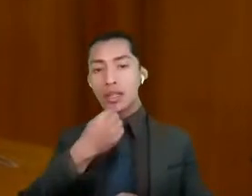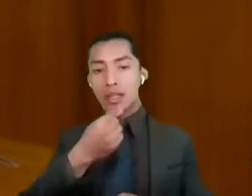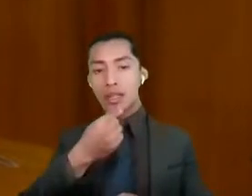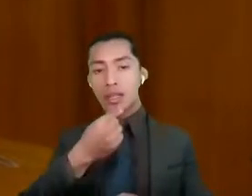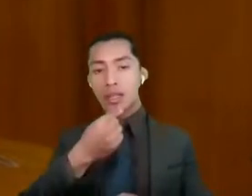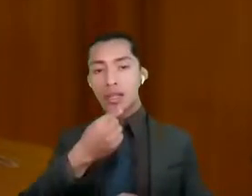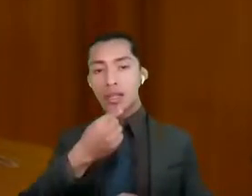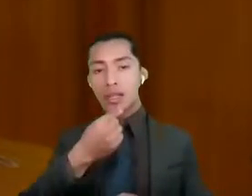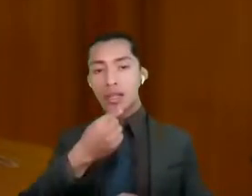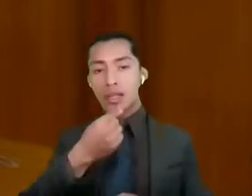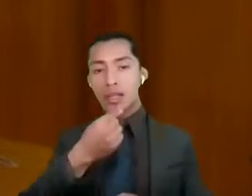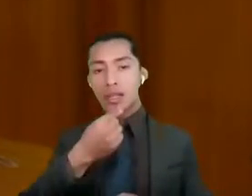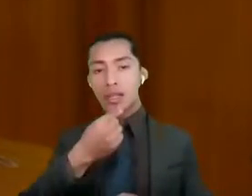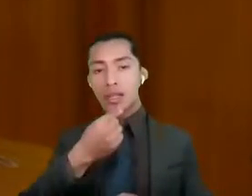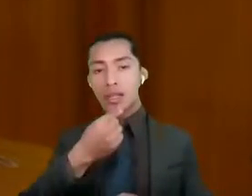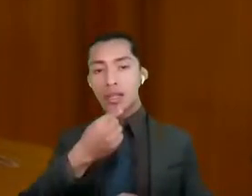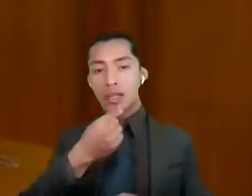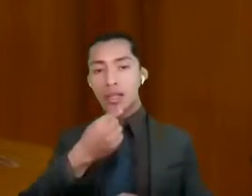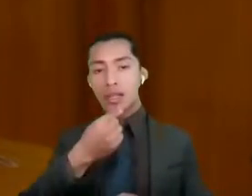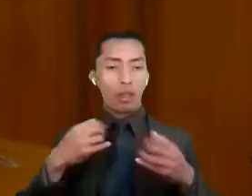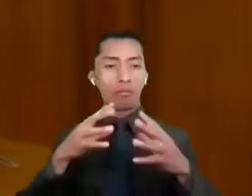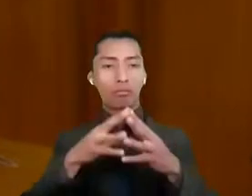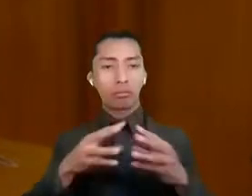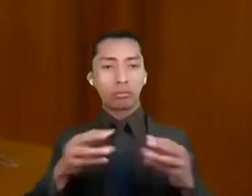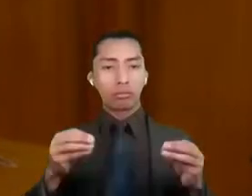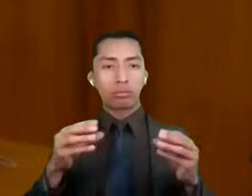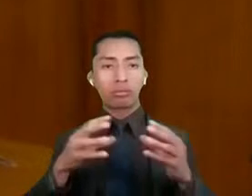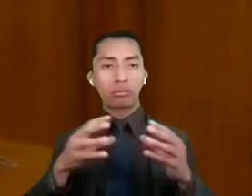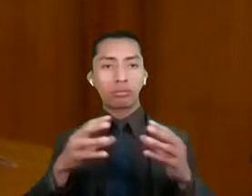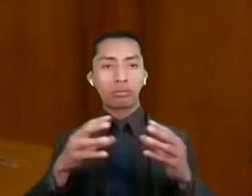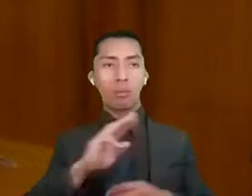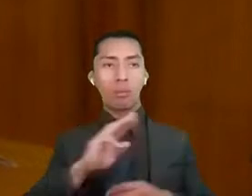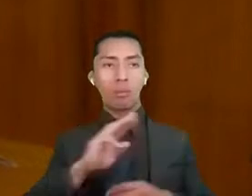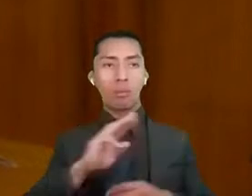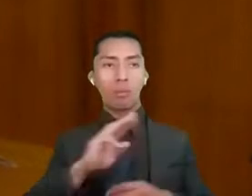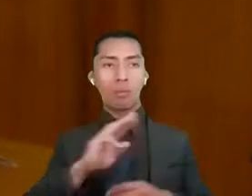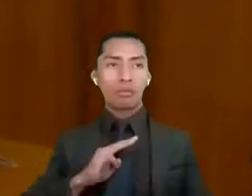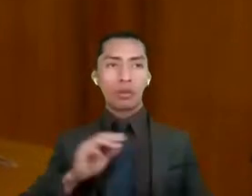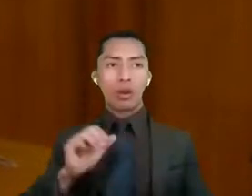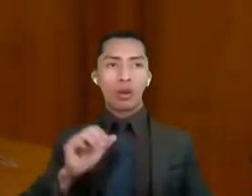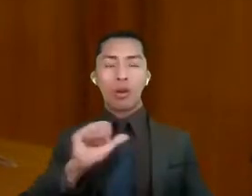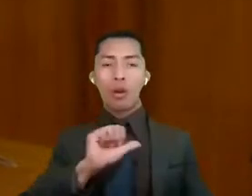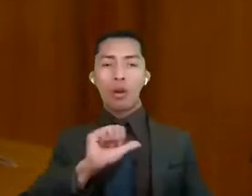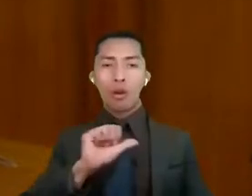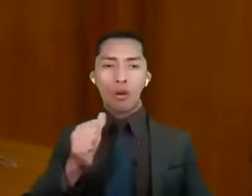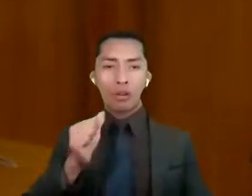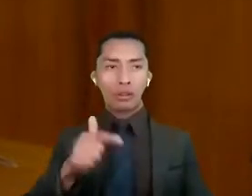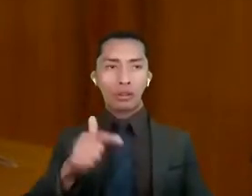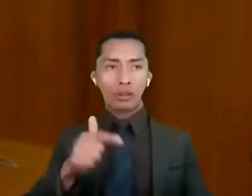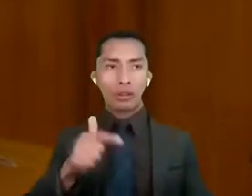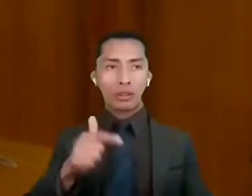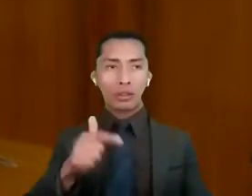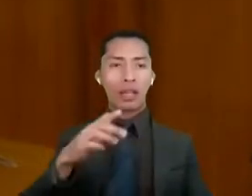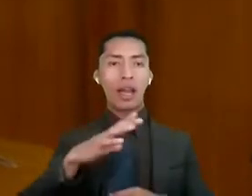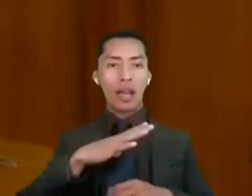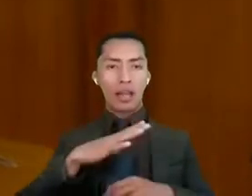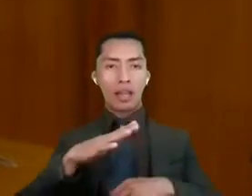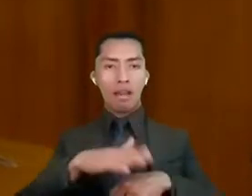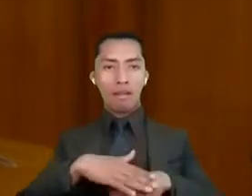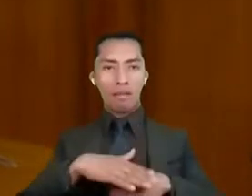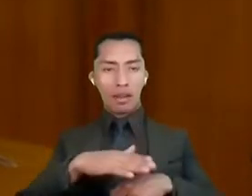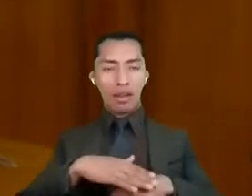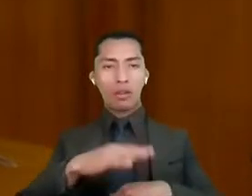adolescentes, mujeres en 7 de los 11 municipios que ya contaban con la alerta: Toluca, Ecatepec de